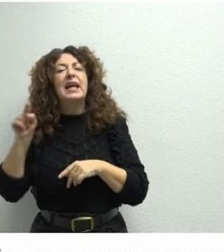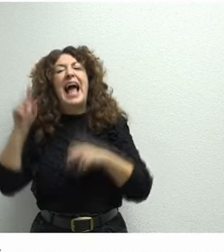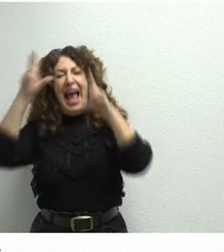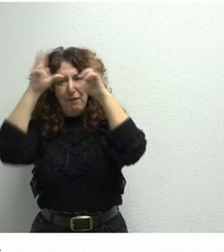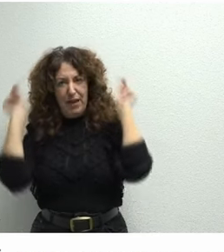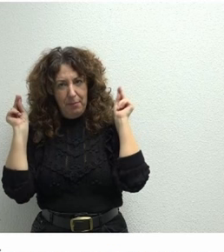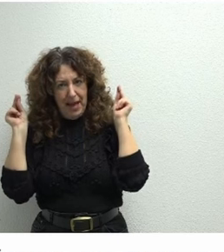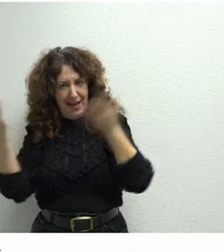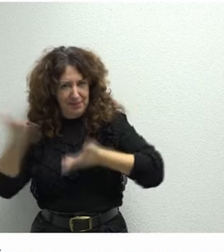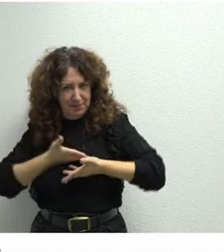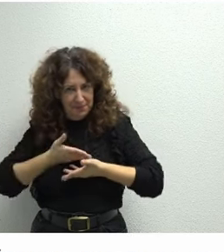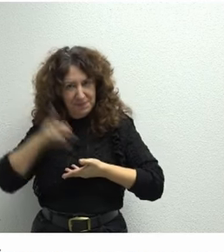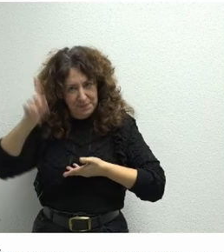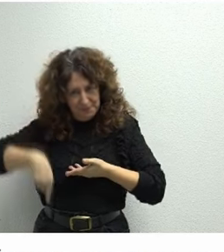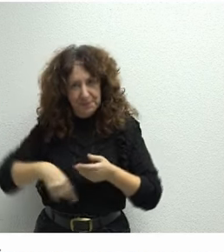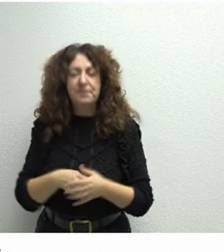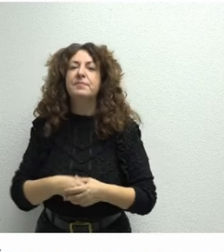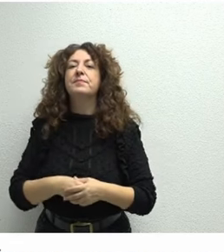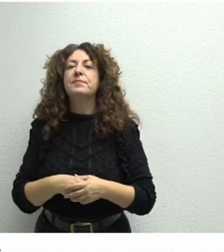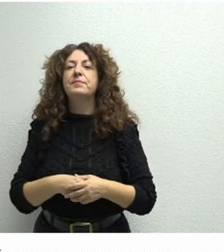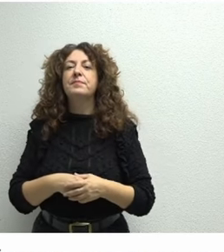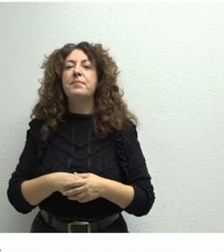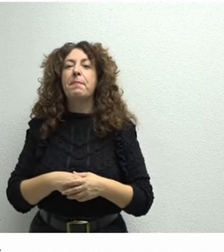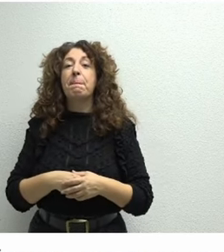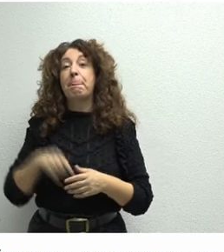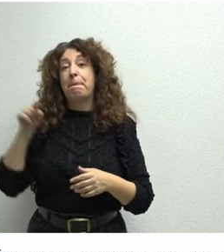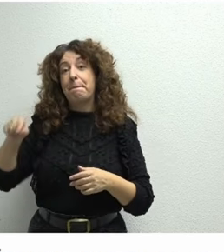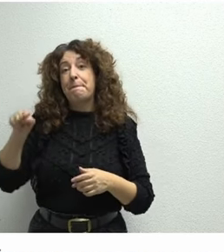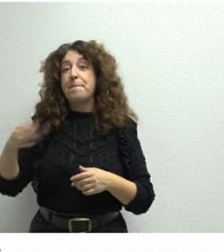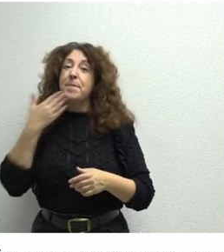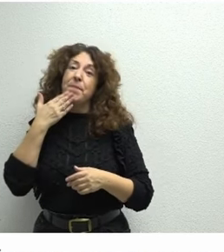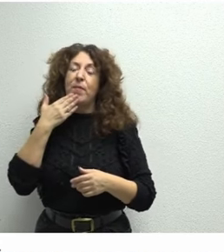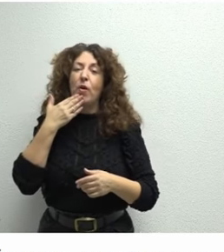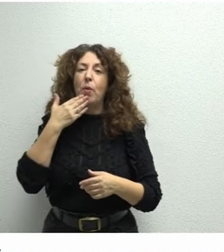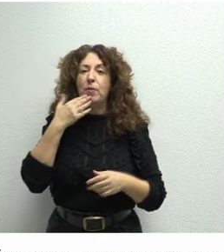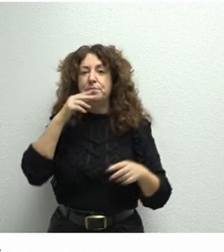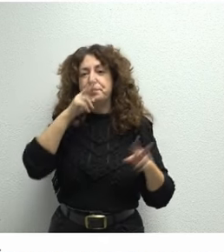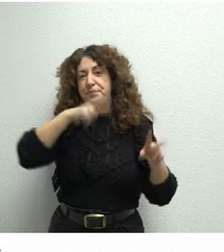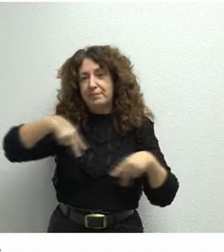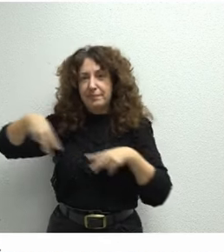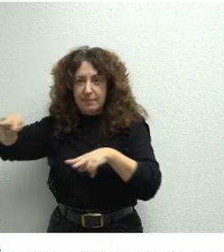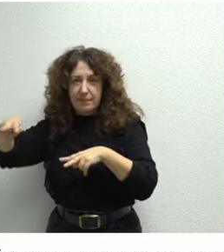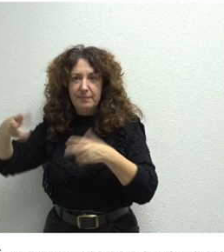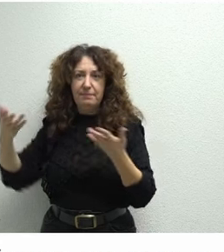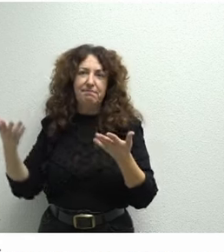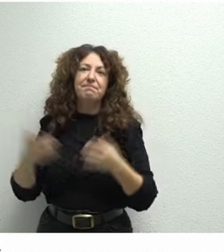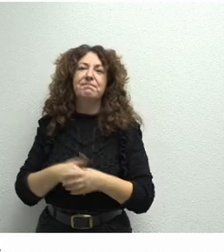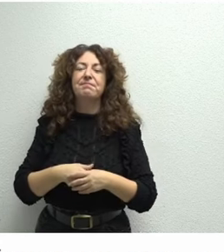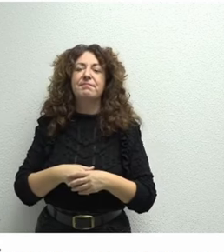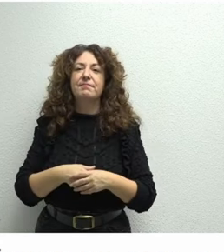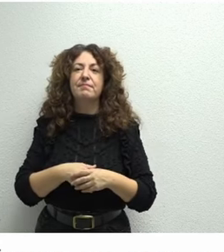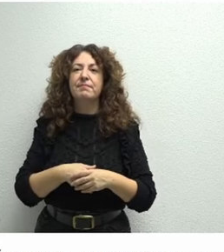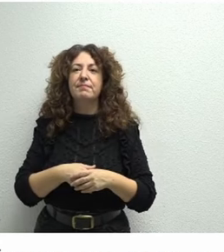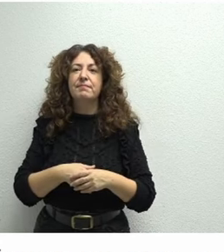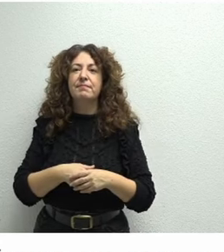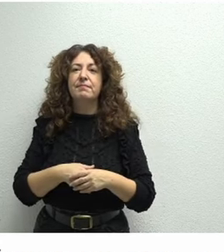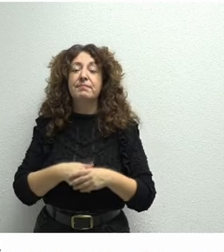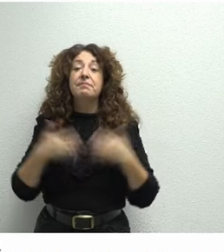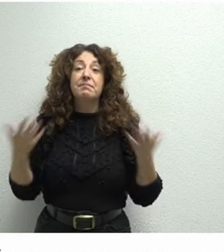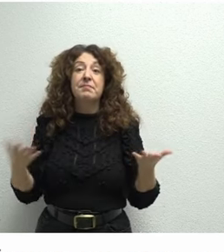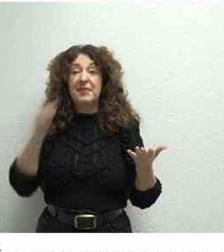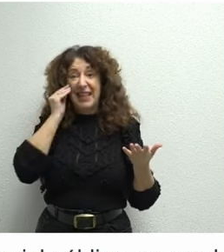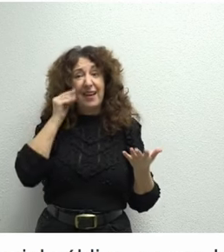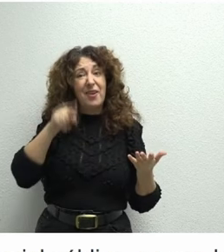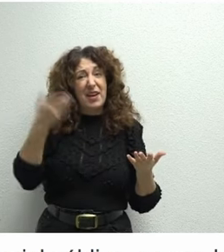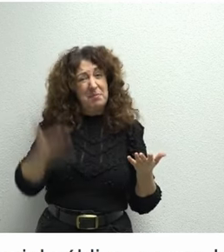enfermeras las enfermeras que hay en el en el centro las que hacen desenlace y de es atención bueno y Bueno yo creo que